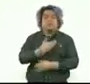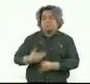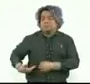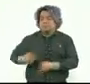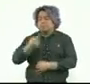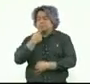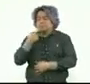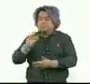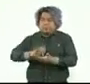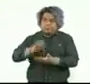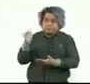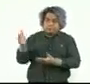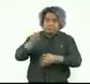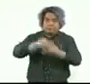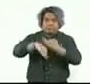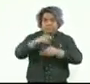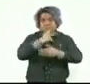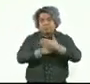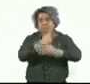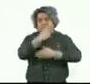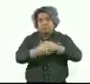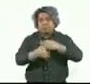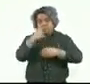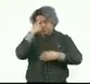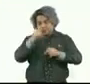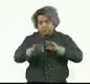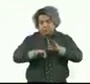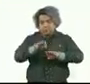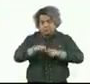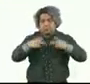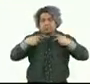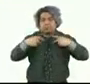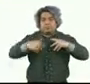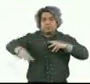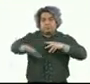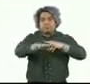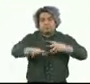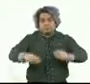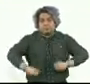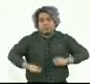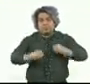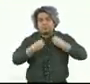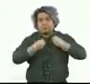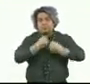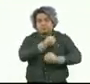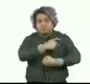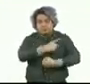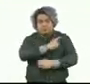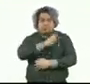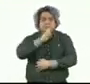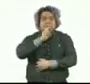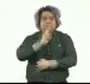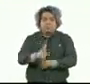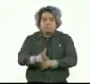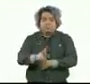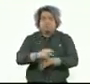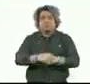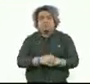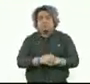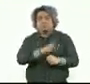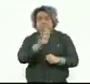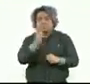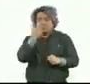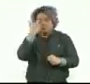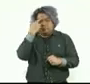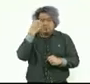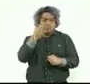proyecto de fortalecimiento de la salud pública de todo el país y en particular de la Ciudad de México. Así que de esto se trata el